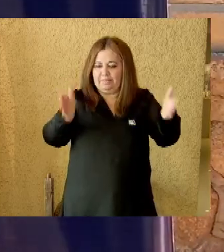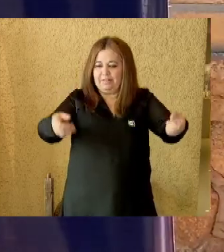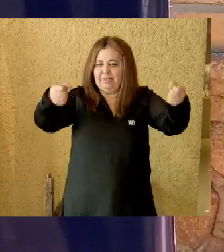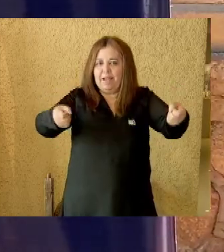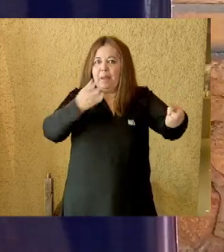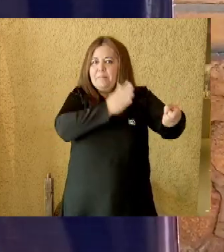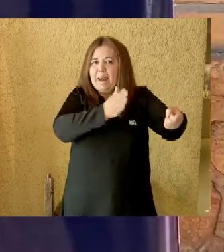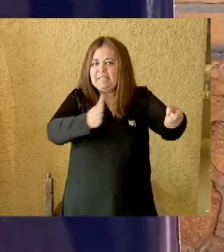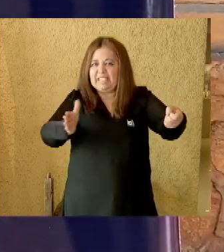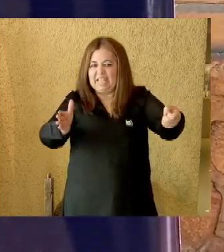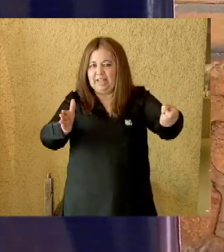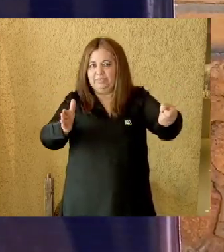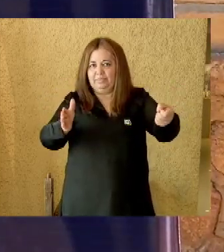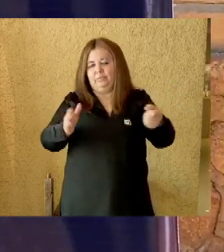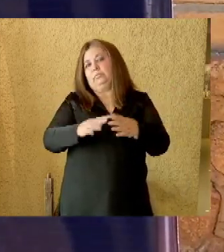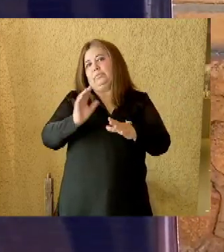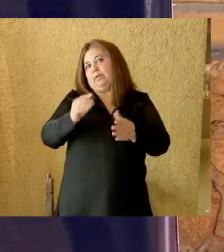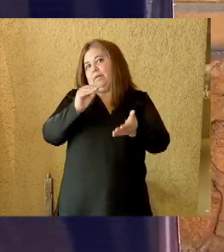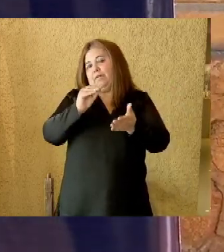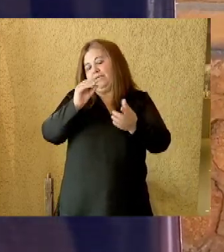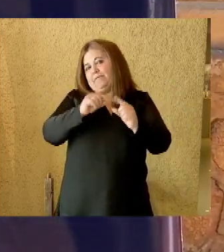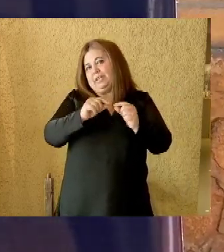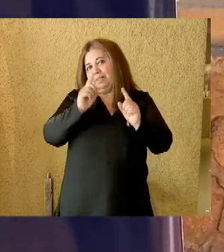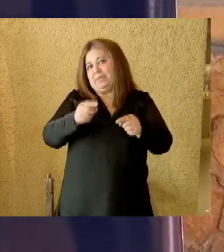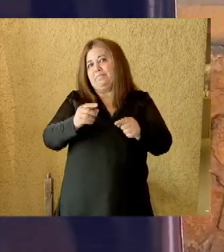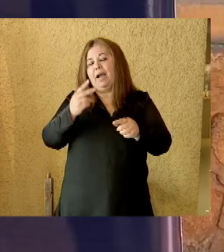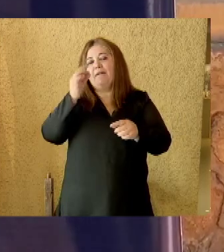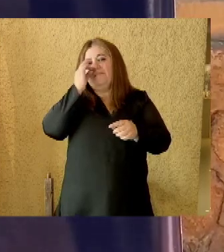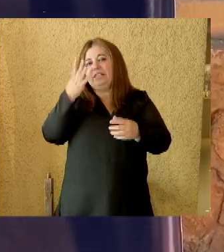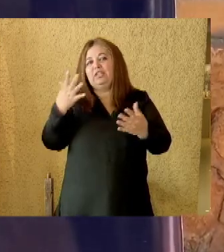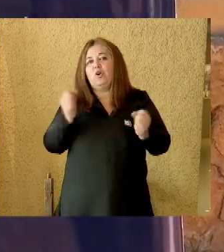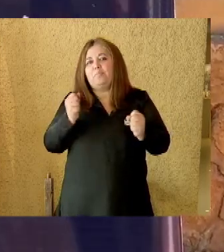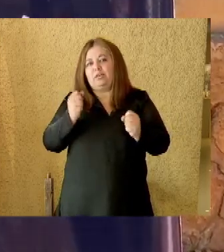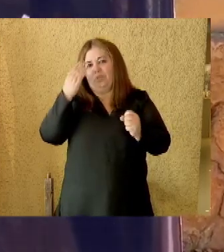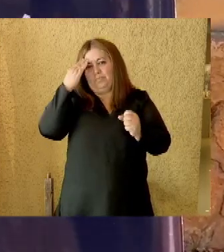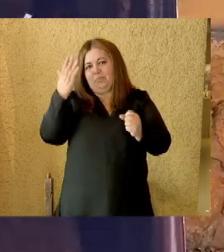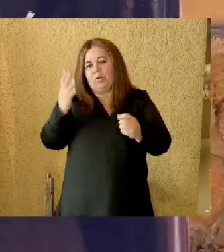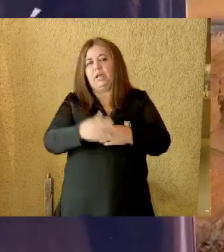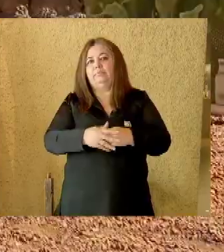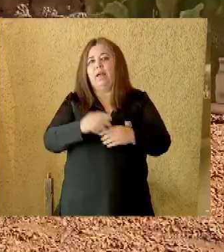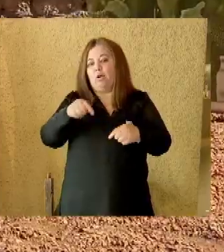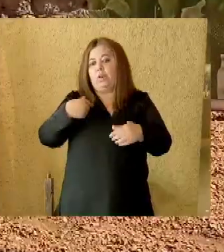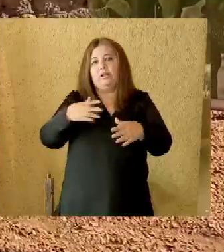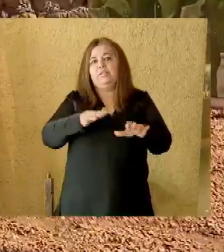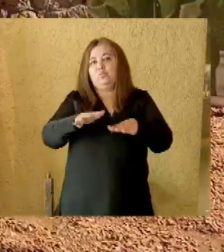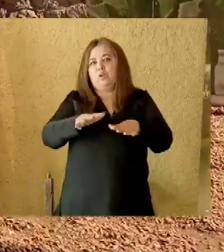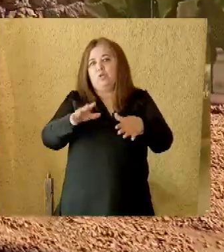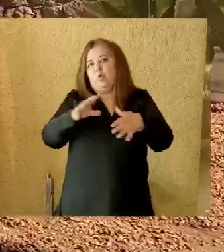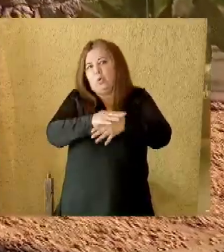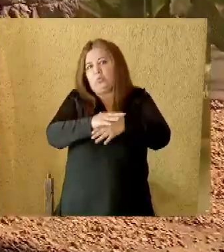la comida a la fecha del 25 de mayo, que bueno, que estamos viviendo en estos días. Gracias.